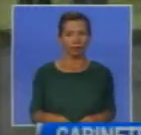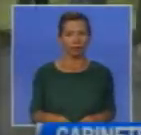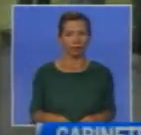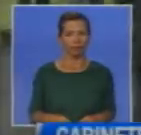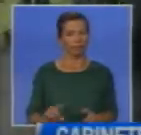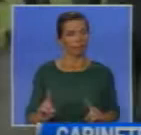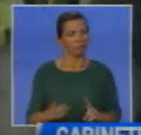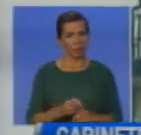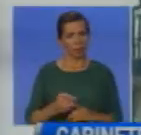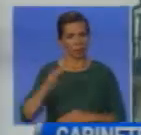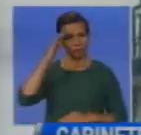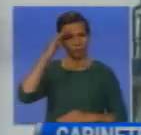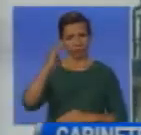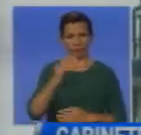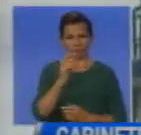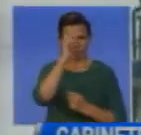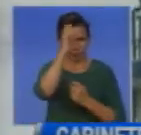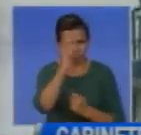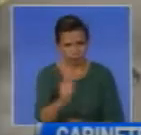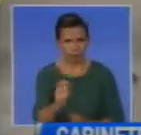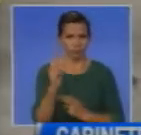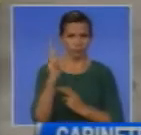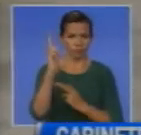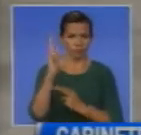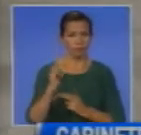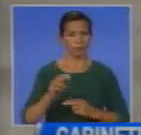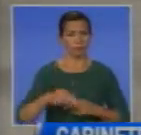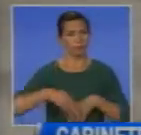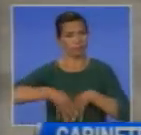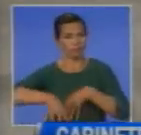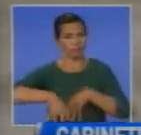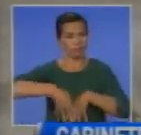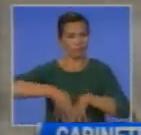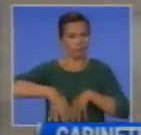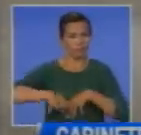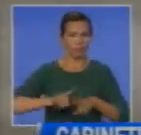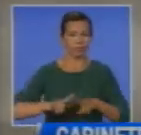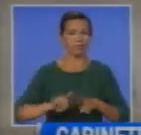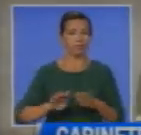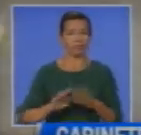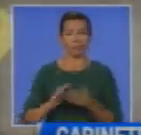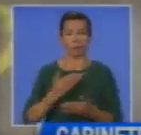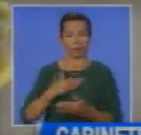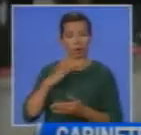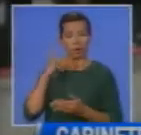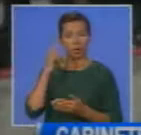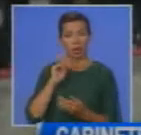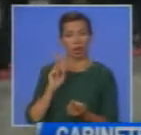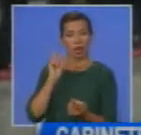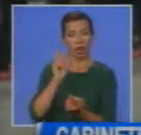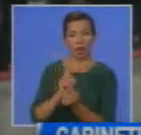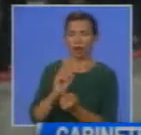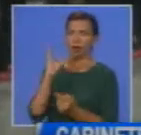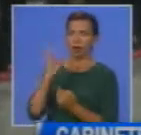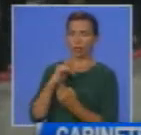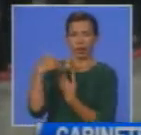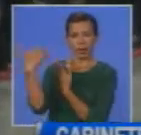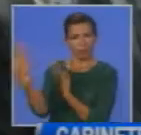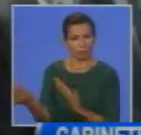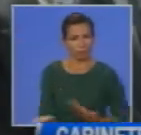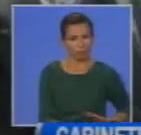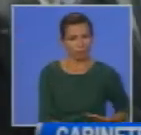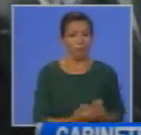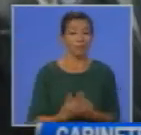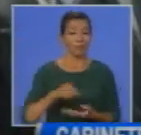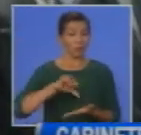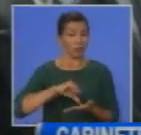Honores militares en el aeropuerto San Luis de Ipiales para recibir al presidente Rafael Correa. En esta ciudad colombiana se